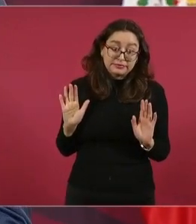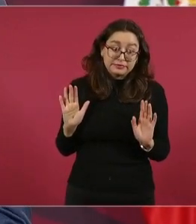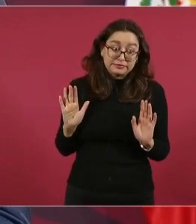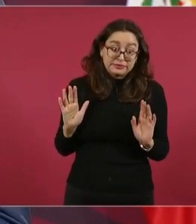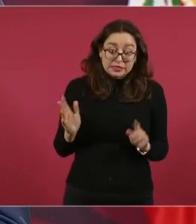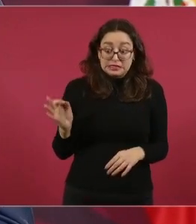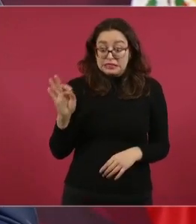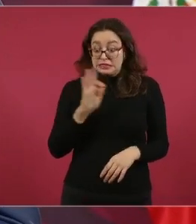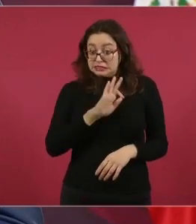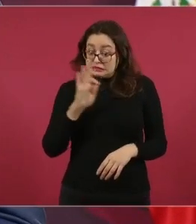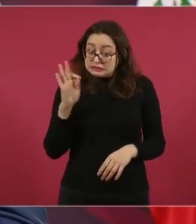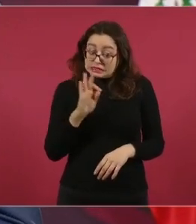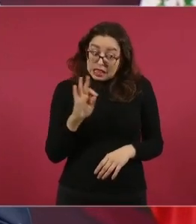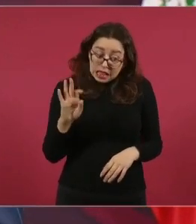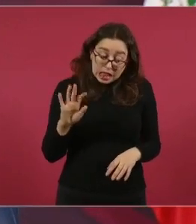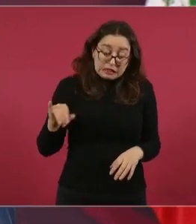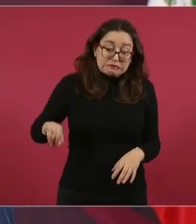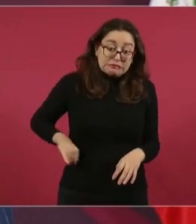aparecen ocho columnas,